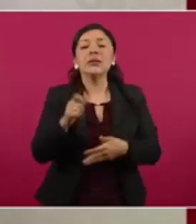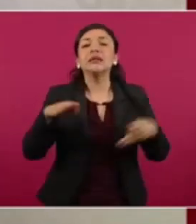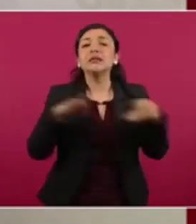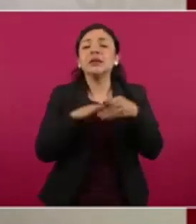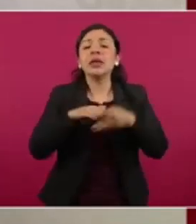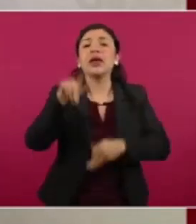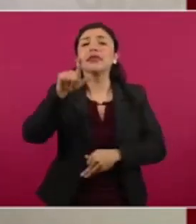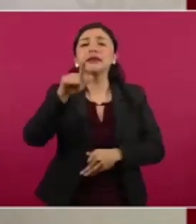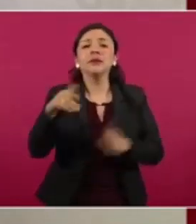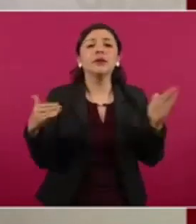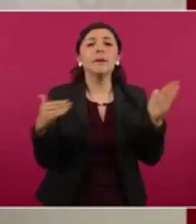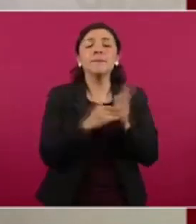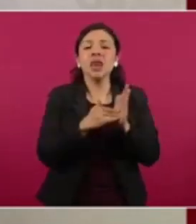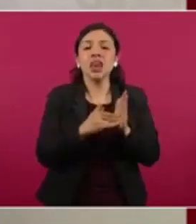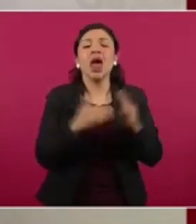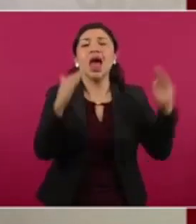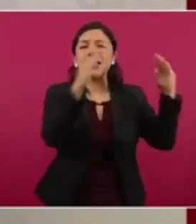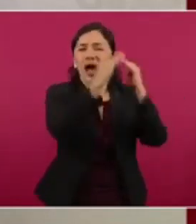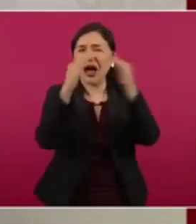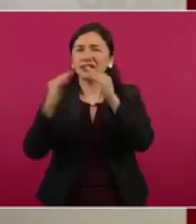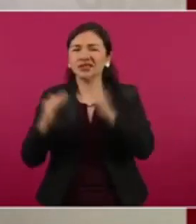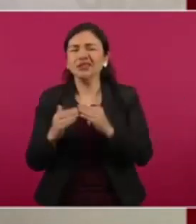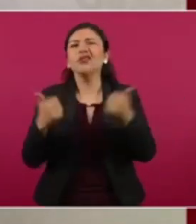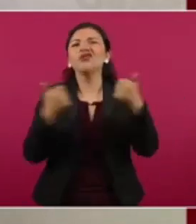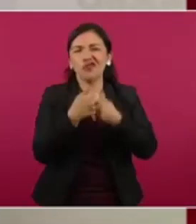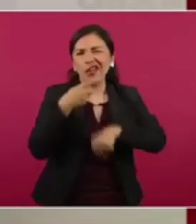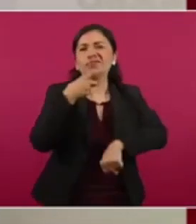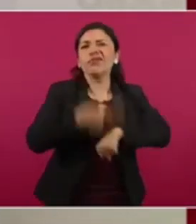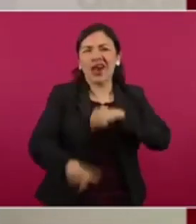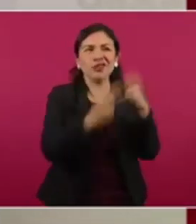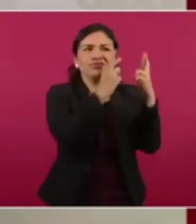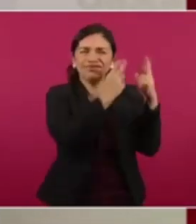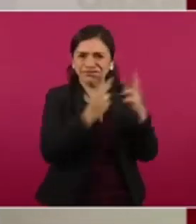mil viviendas afectadas, son